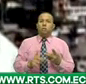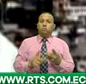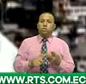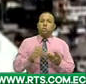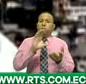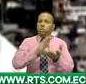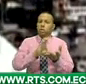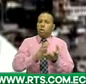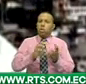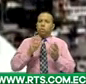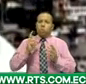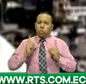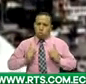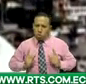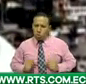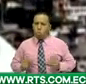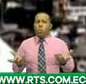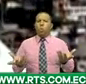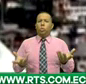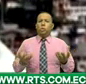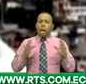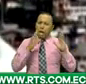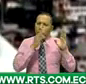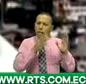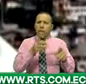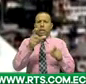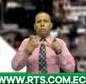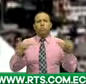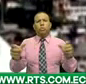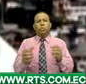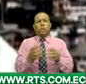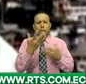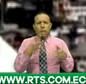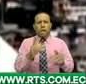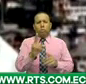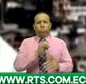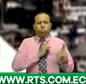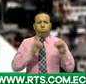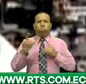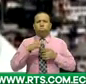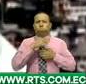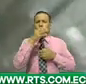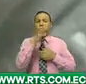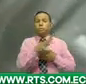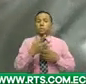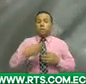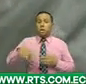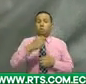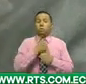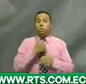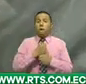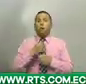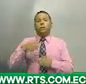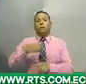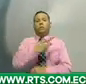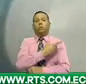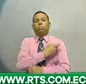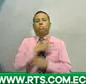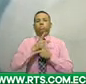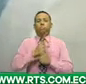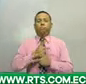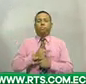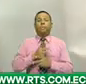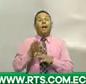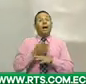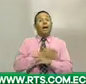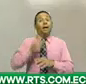médicos que atendieron pacientes con COVID o que siguen atendiendo con pacientes con COVID. Y es que inicialmente se informó por parte